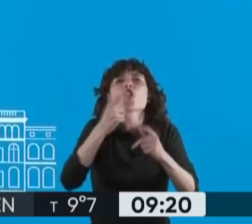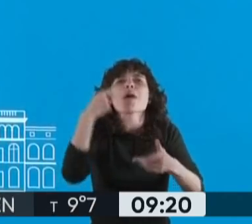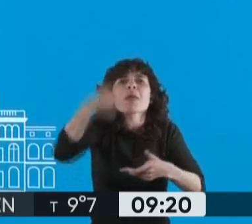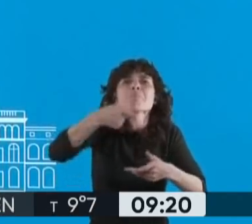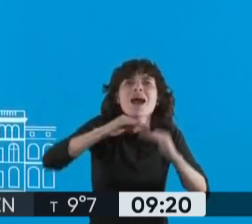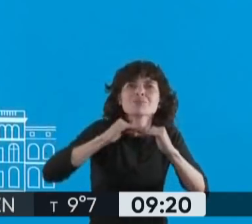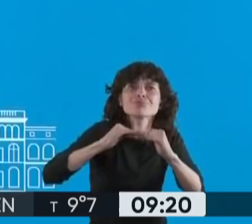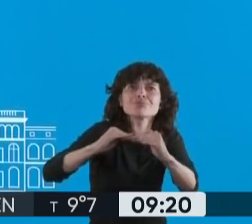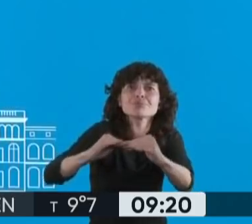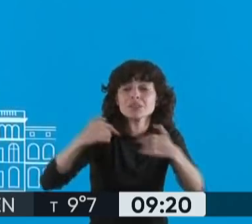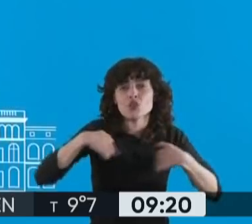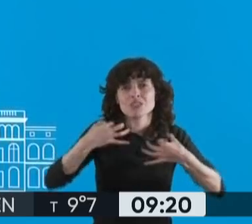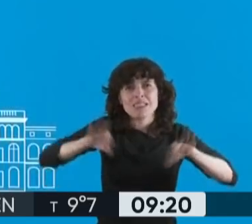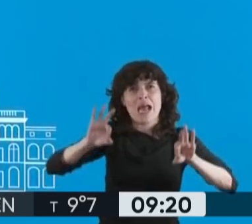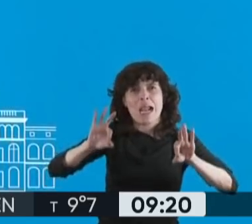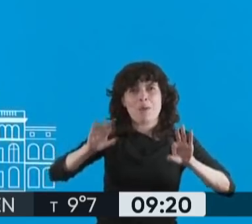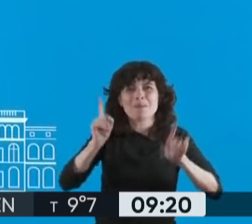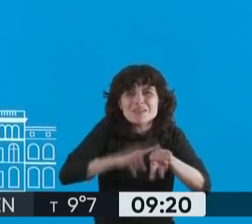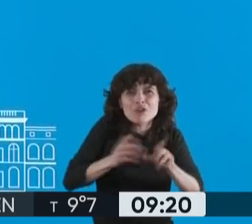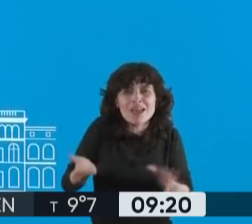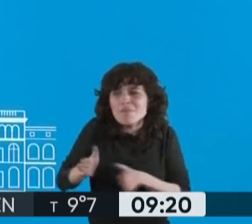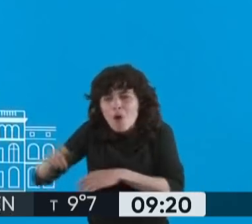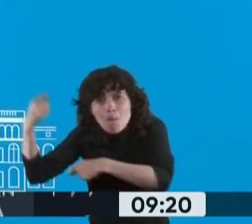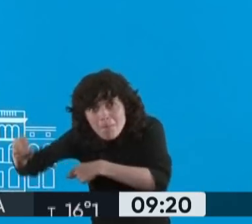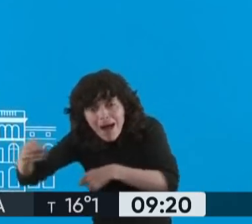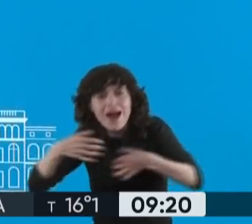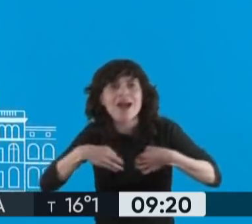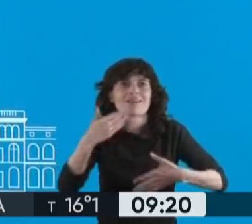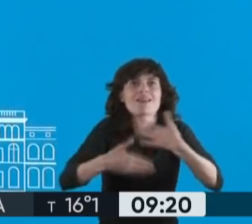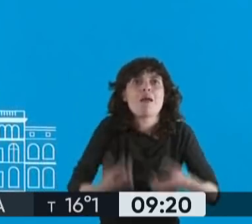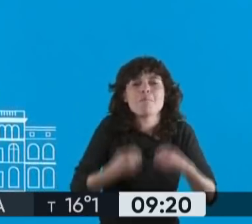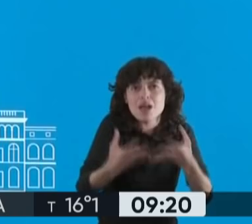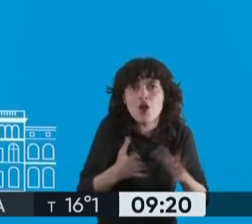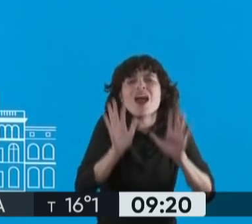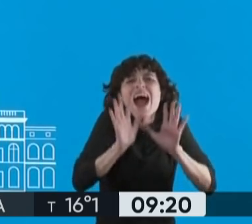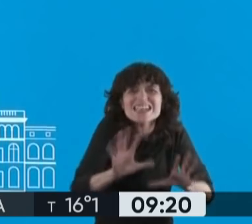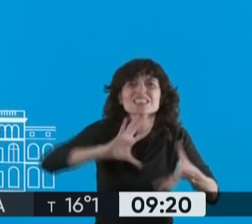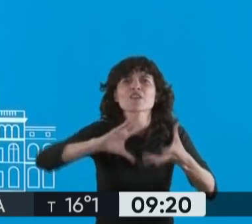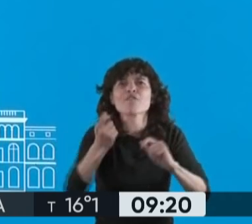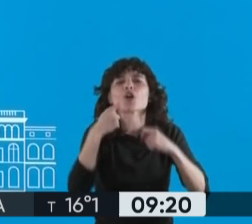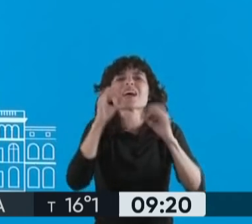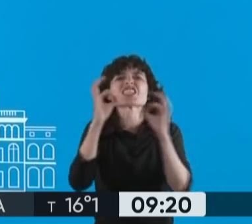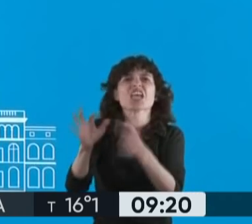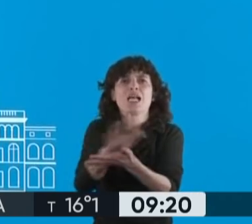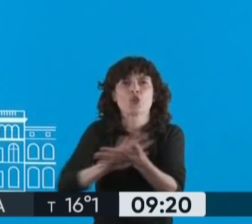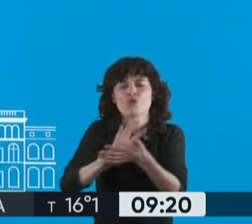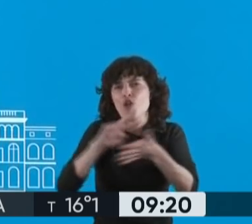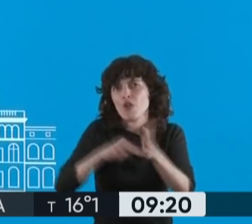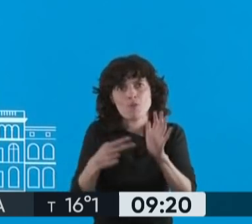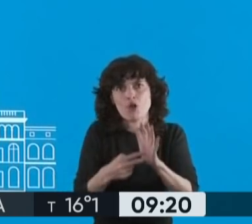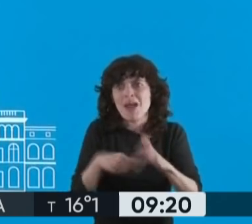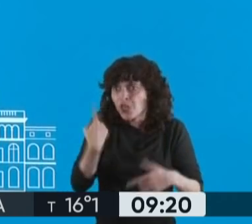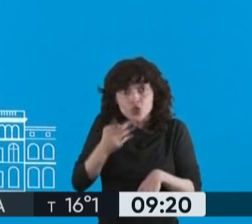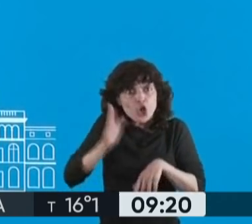al Parlamento de involucrarse en la discusión de cómo y de qué manera se soluciona un problema que no generamos nosotros, pero que estamos comprometidos